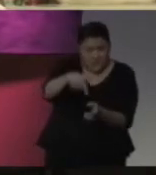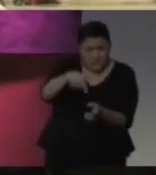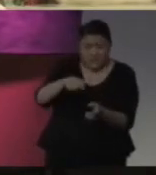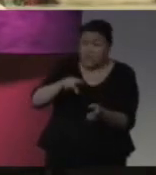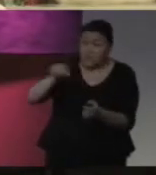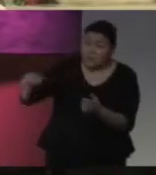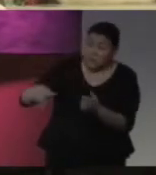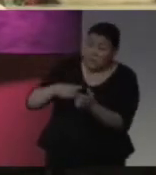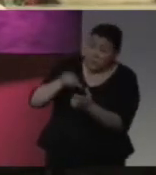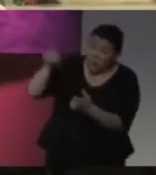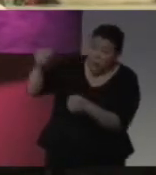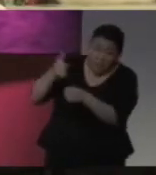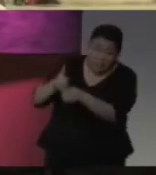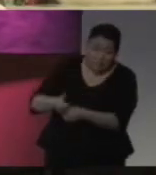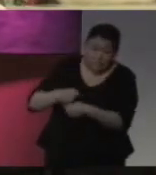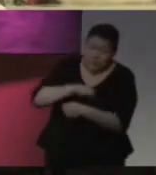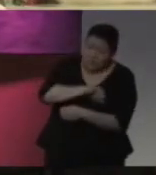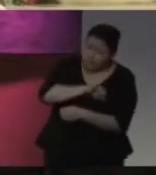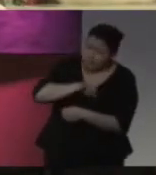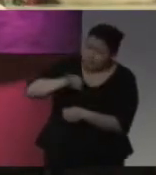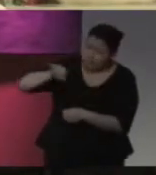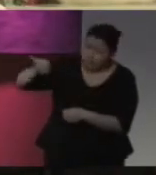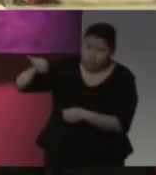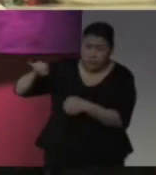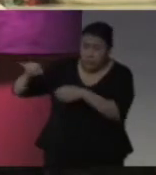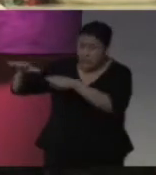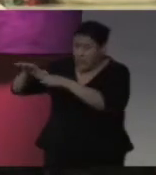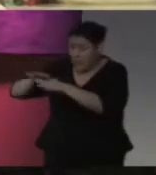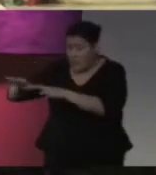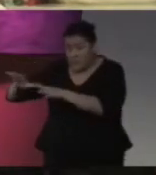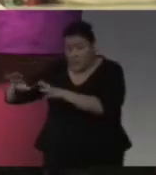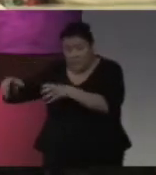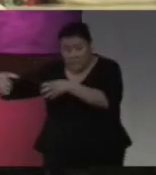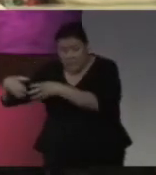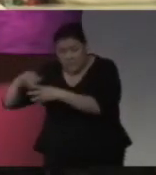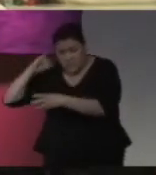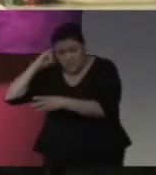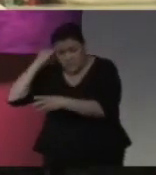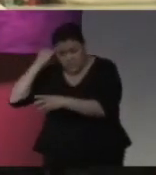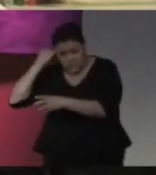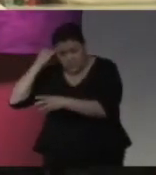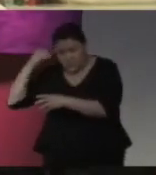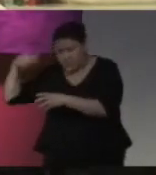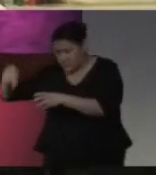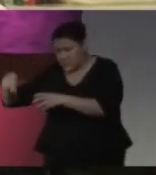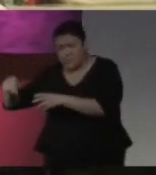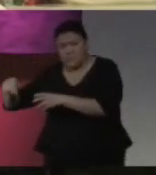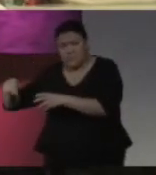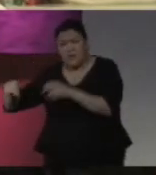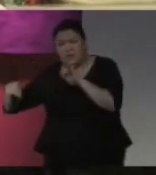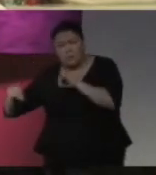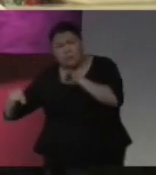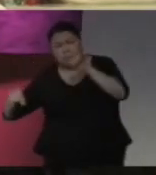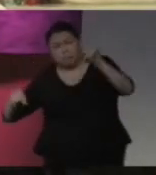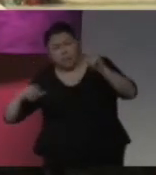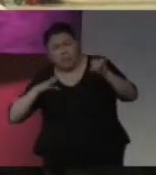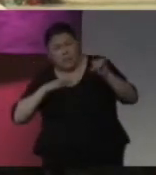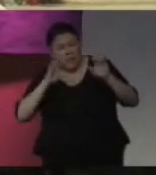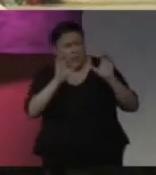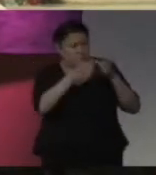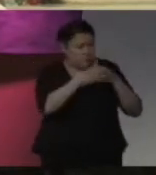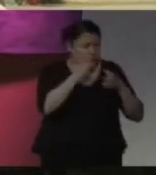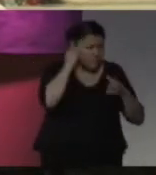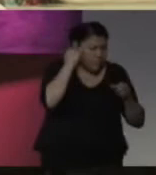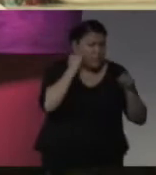lejos de estas agrupaciones y de estos colectivos de los pueblos, de las mujeres indígenas.